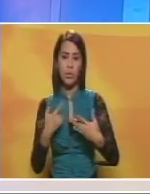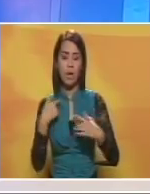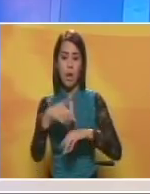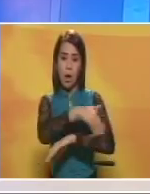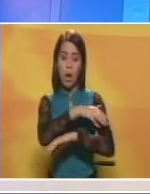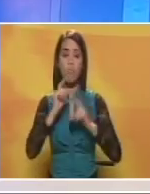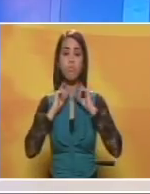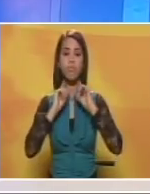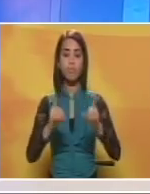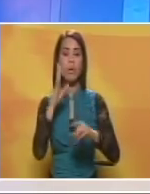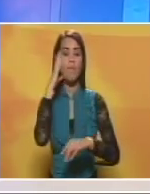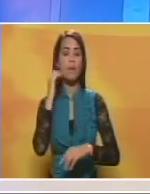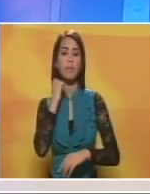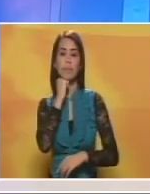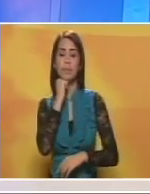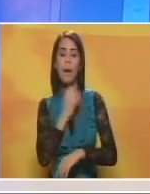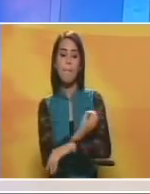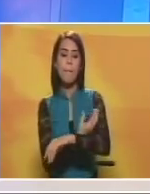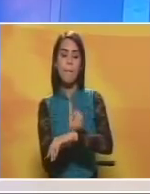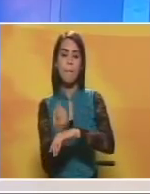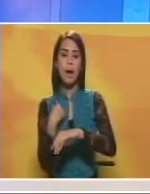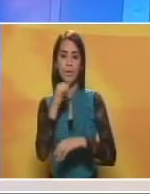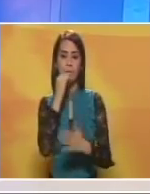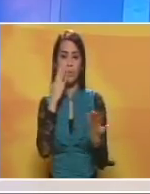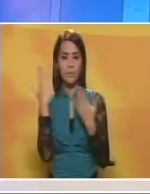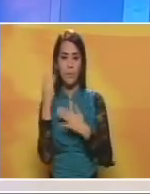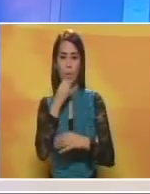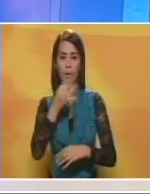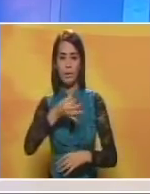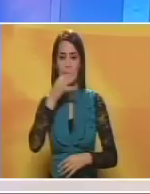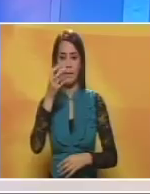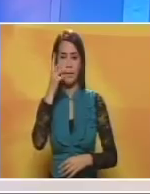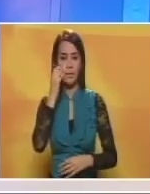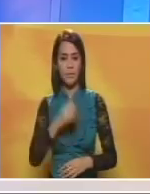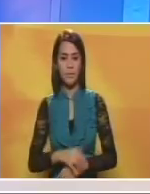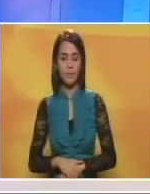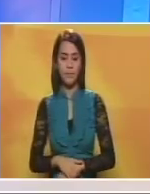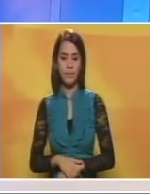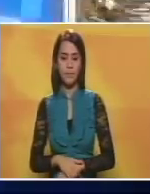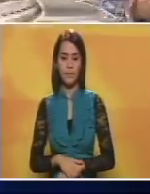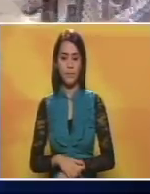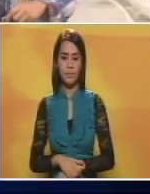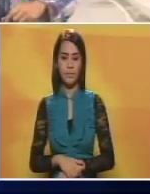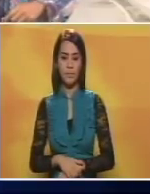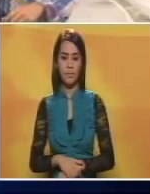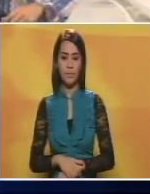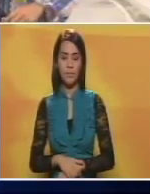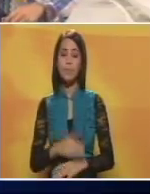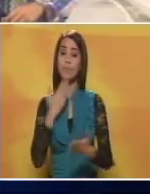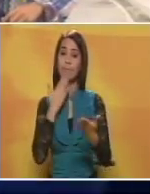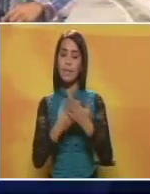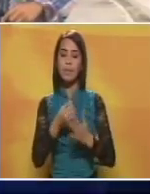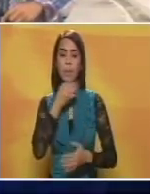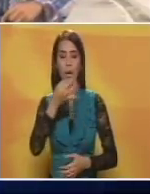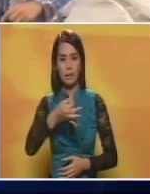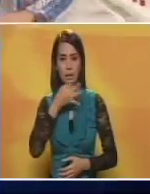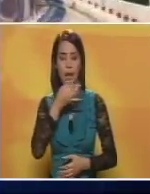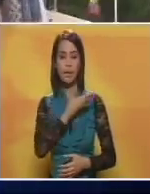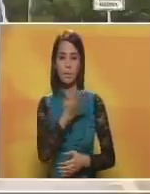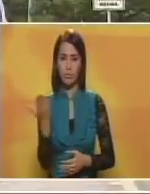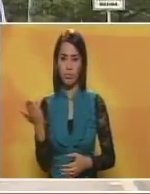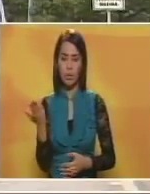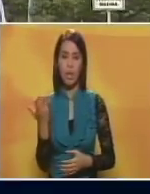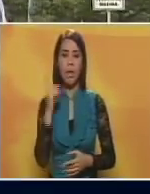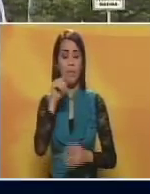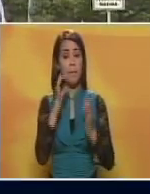autopista Francisco Fajardo a Bellomonte. Diana Vázquez nos tiene el reporte. Muy buenas tardes, Diana, te escuchamos. Gracias, buenas tardes para ustedes y para